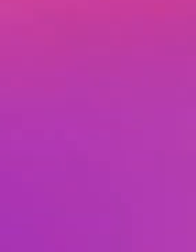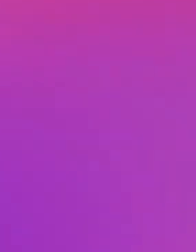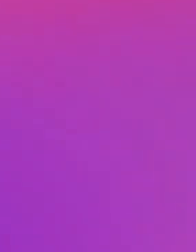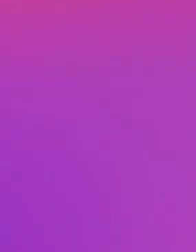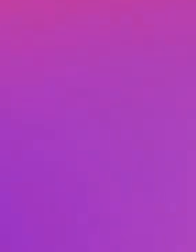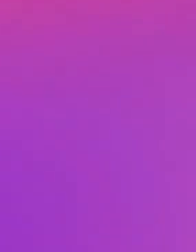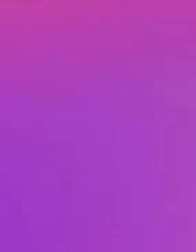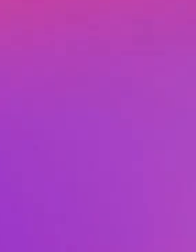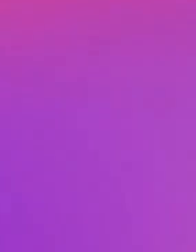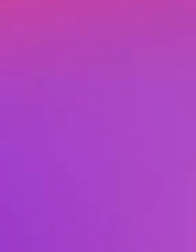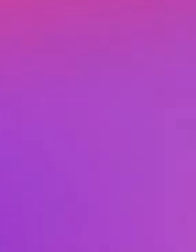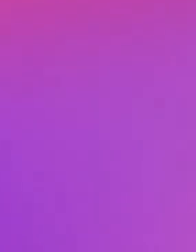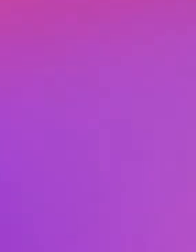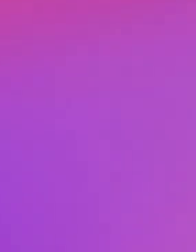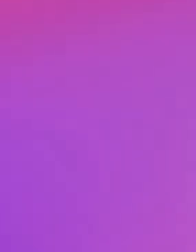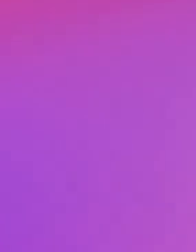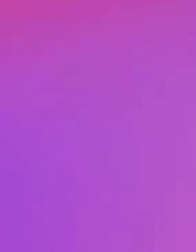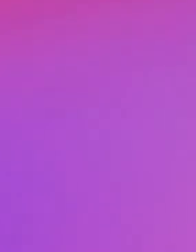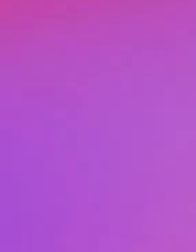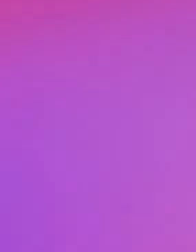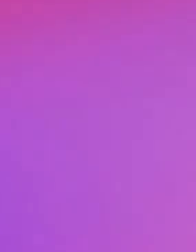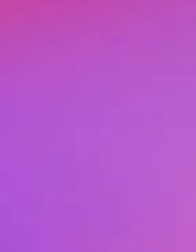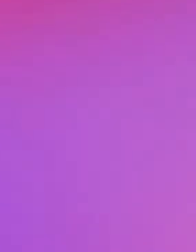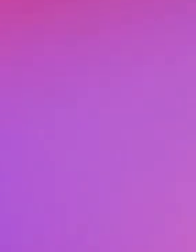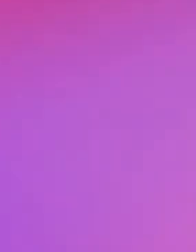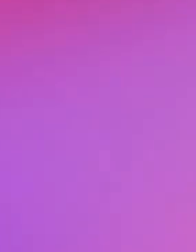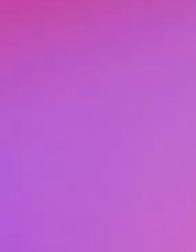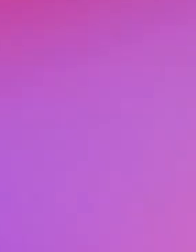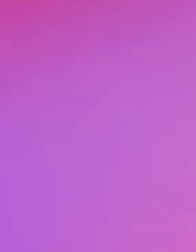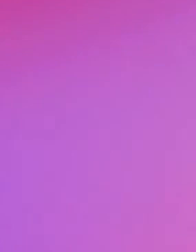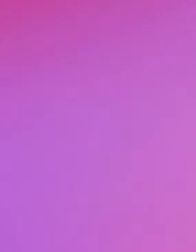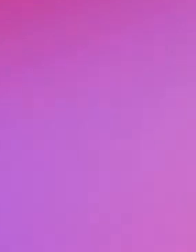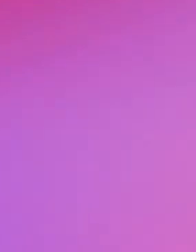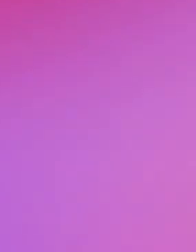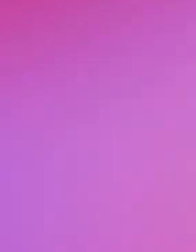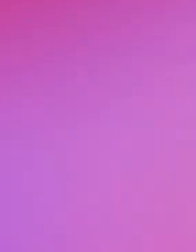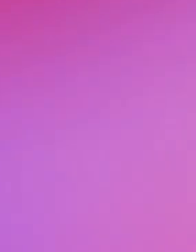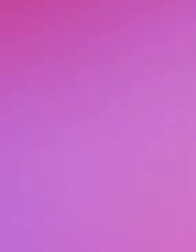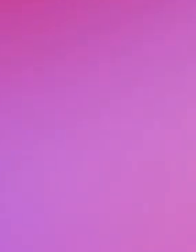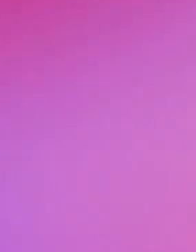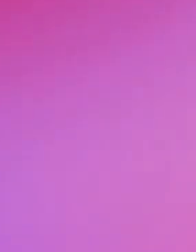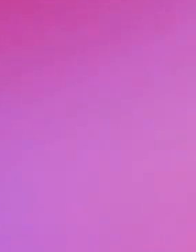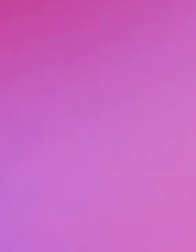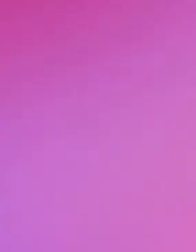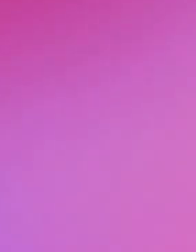conalitec.cep.gov.mx. Y recuerda que también cuentas con el sitio